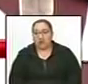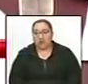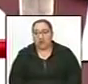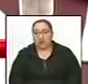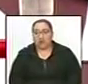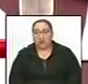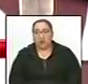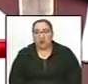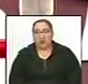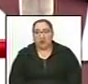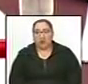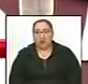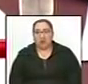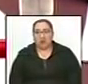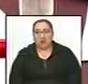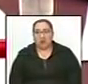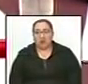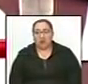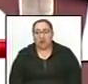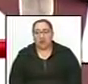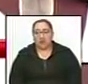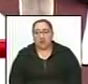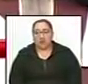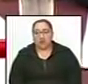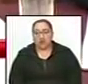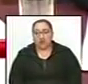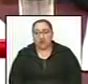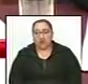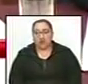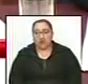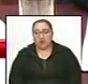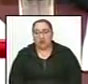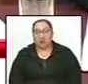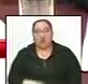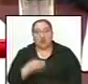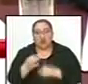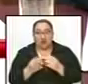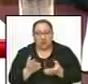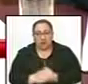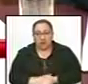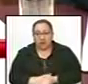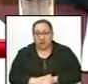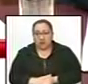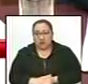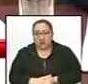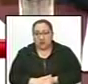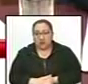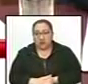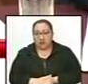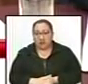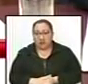A ver, estimados colegas, quiero manifestarle lo siguiente, ya porque